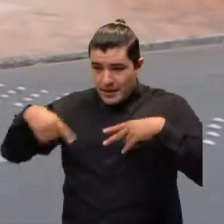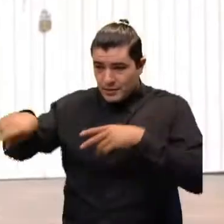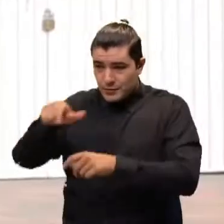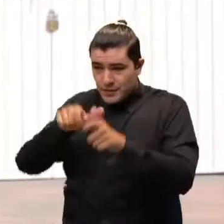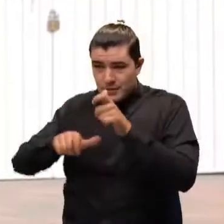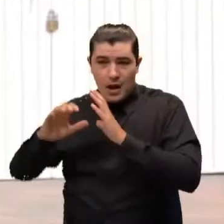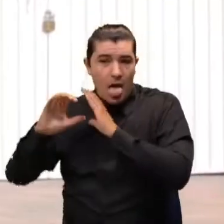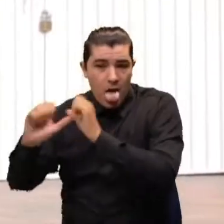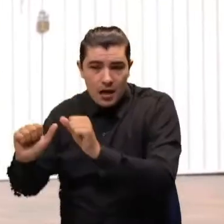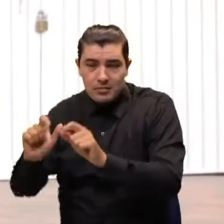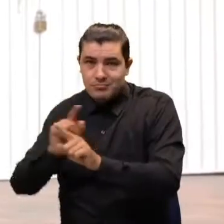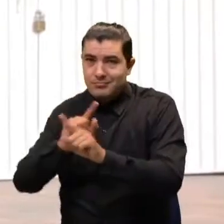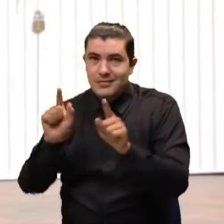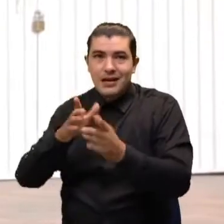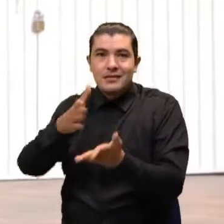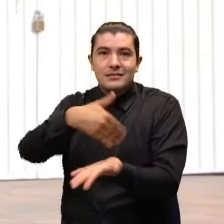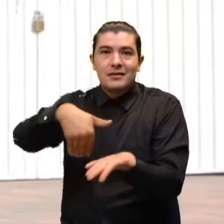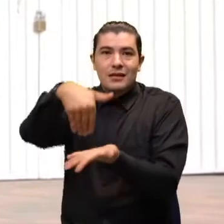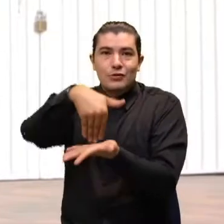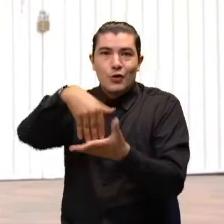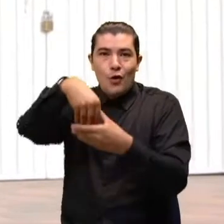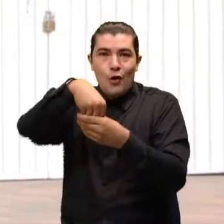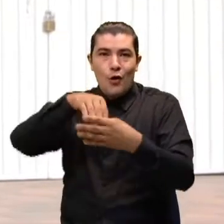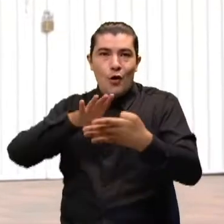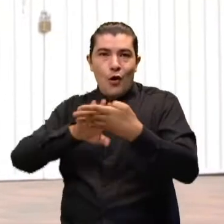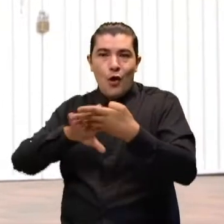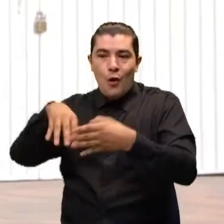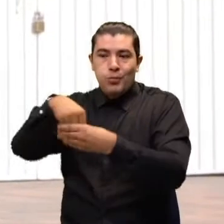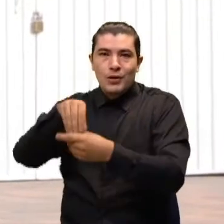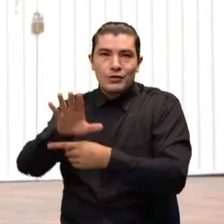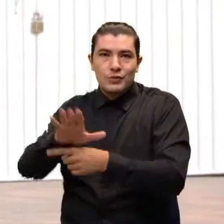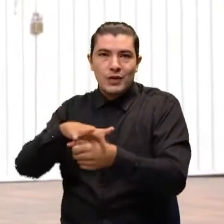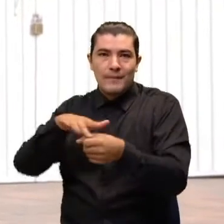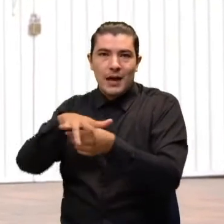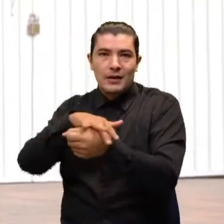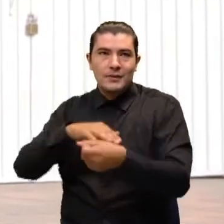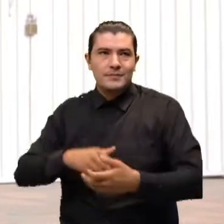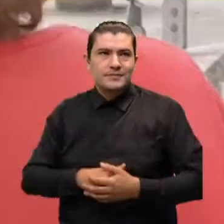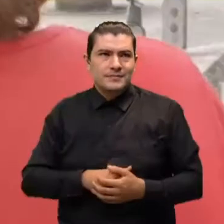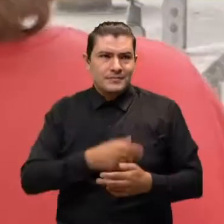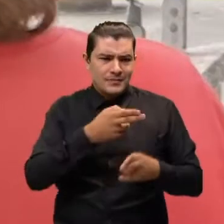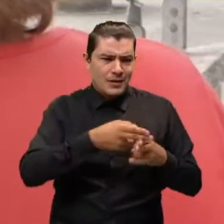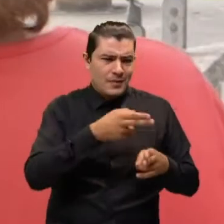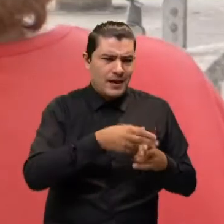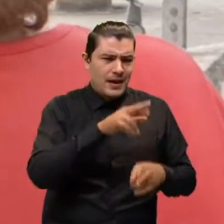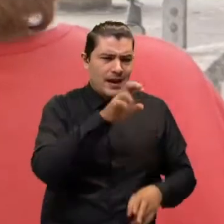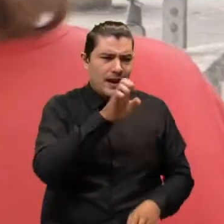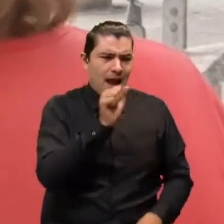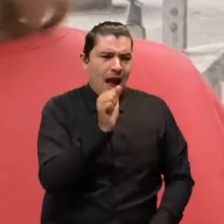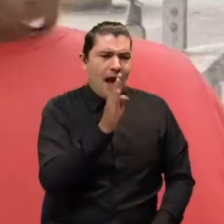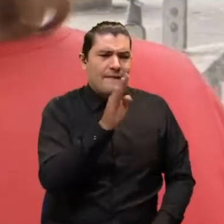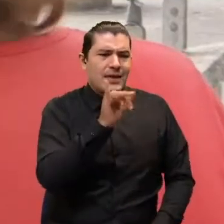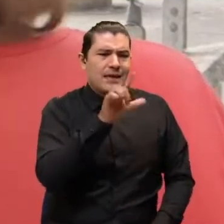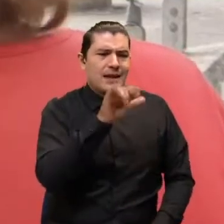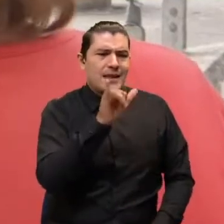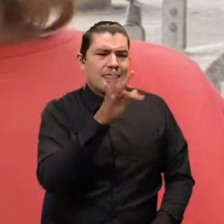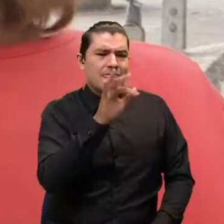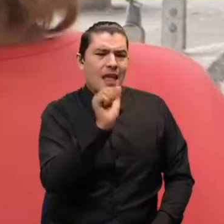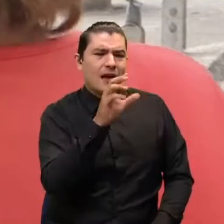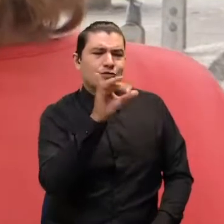adicta, es un centro penitenciario dentro de su barrio. Ese nombre de rehabilitación en realidad no le